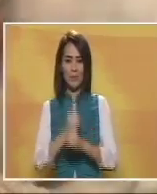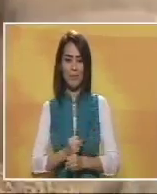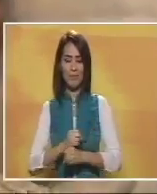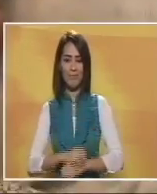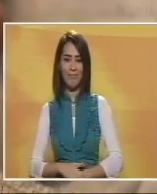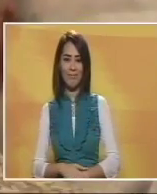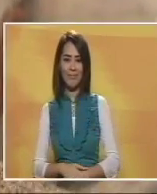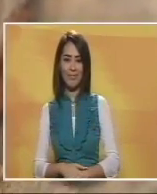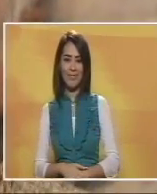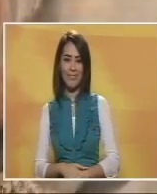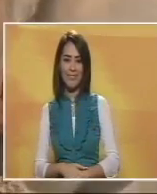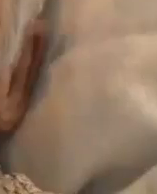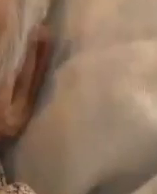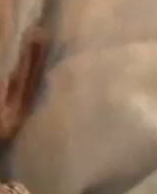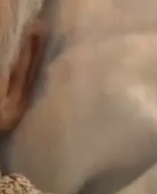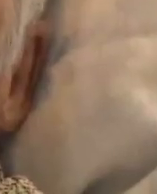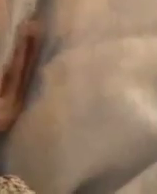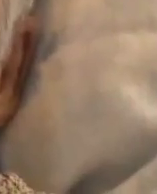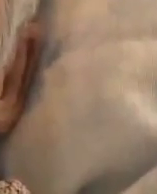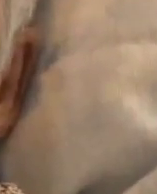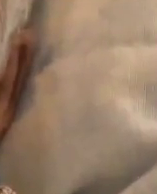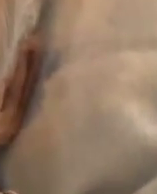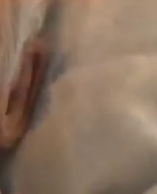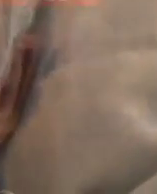minutos. Ya venimos.